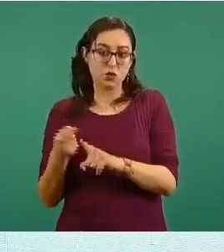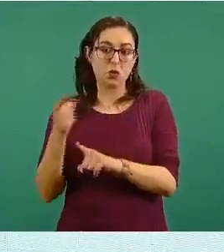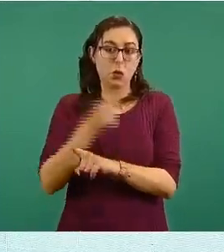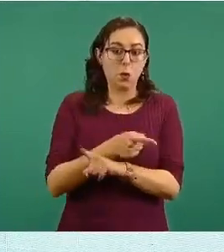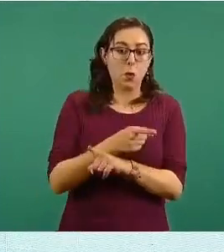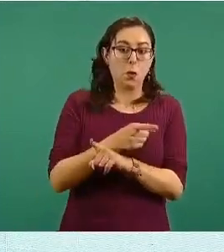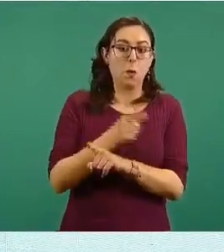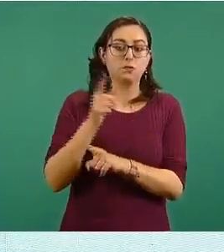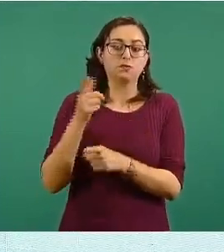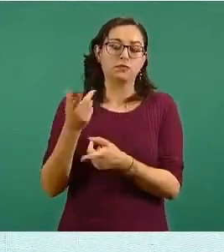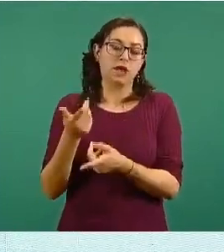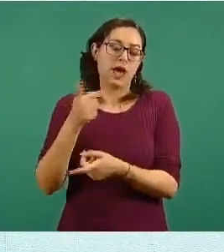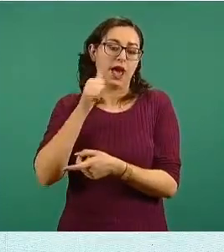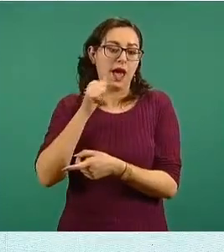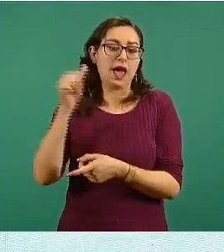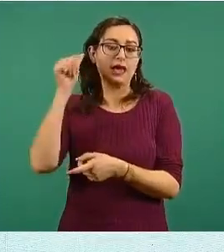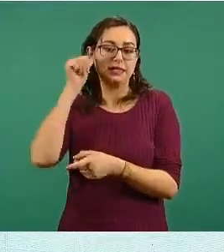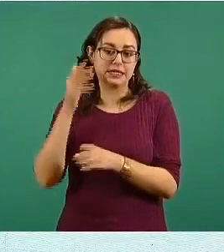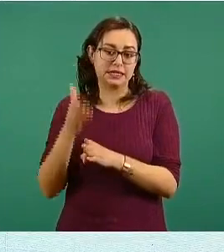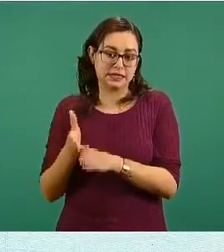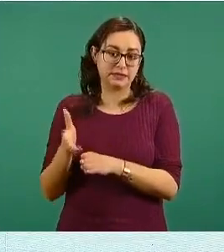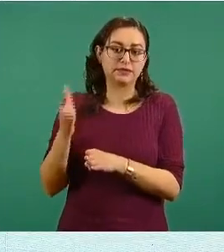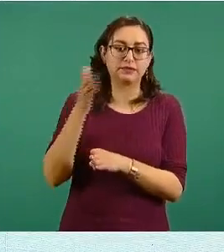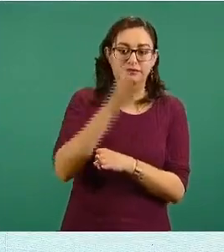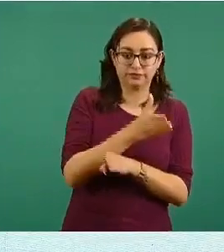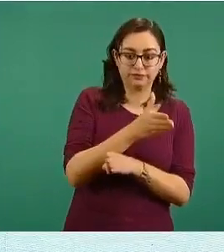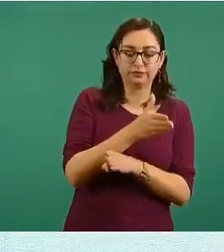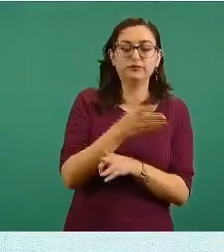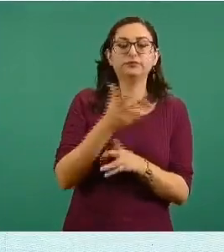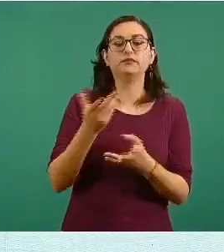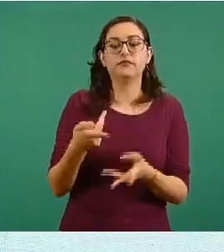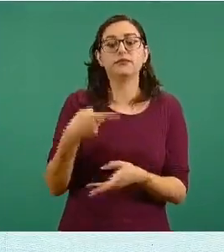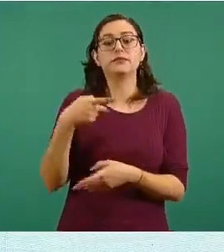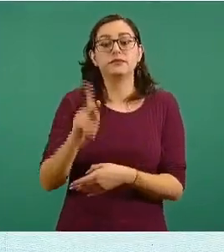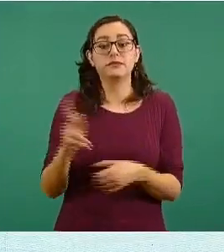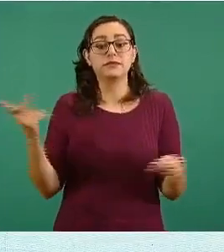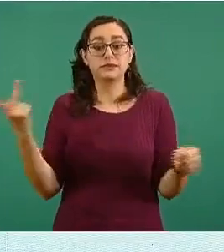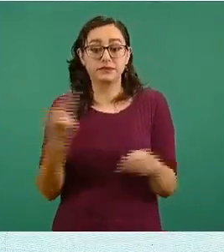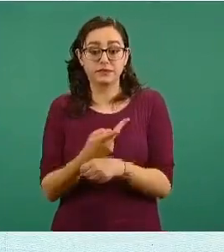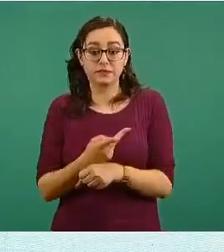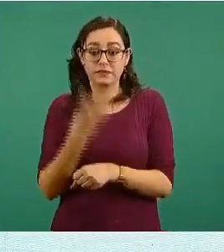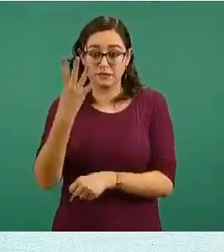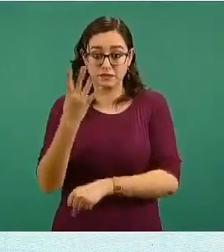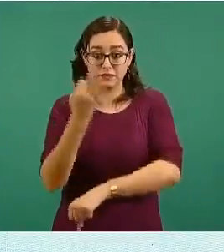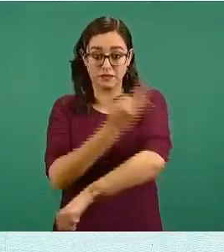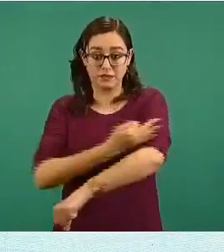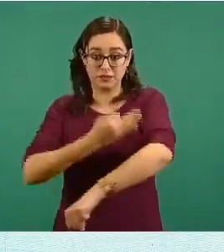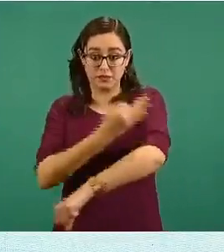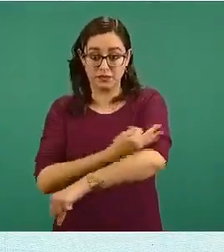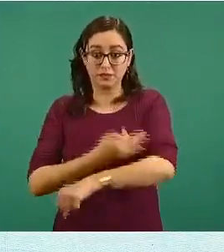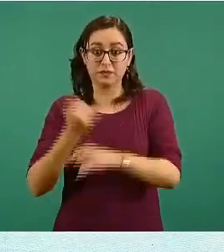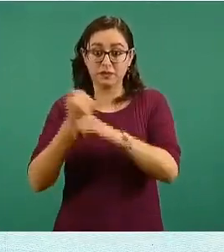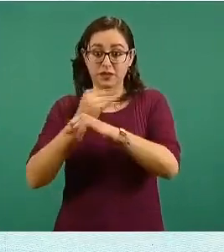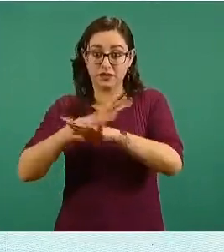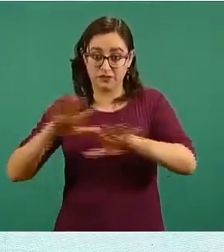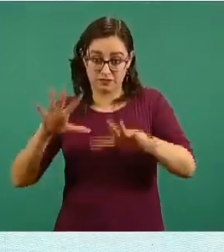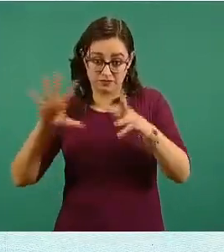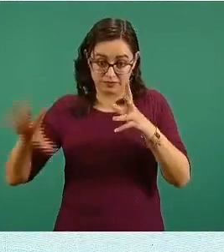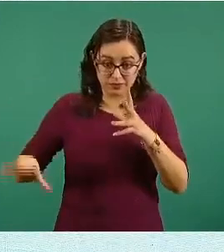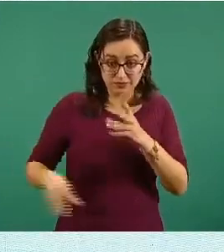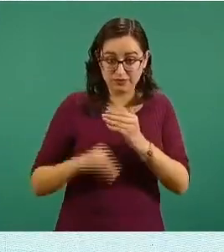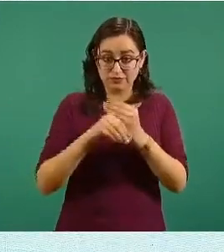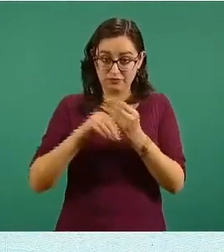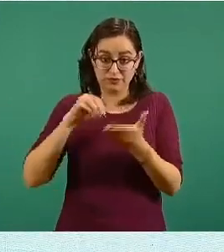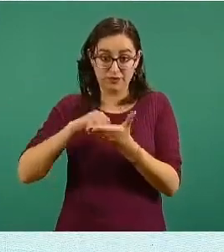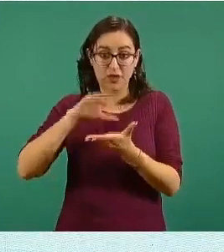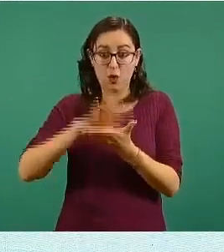las 21 horas, 9 de la noche, en que cierran las unidades de vacunación. Así ocurrió ayer, se veía esta inclinación